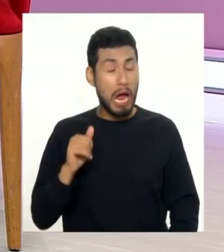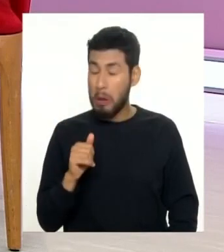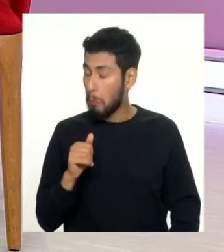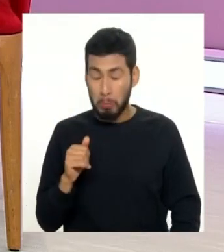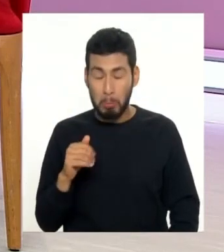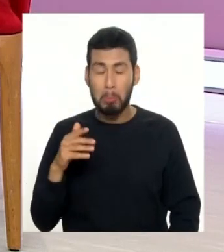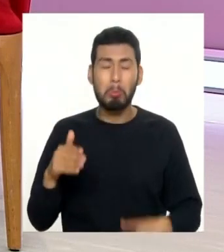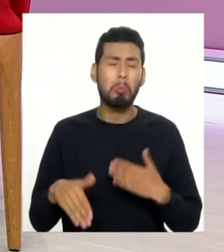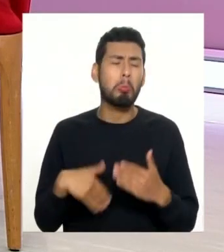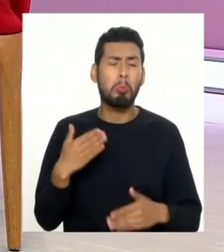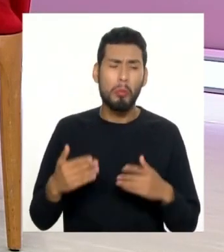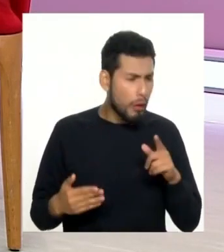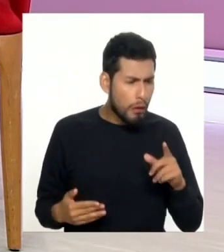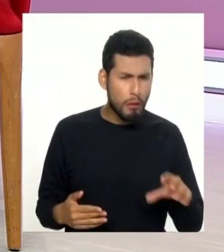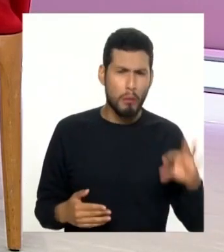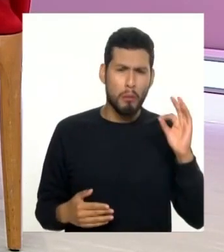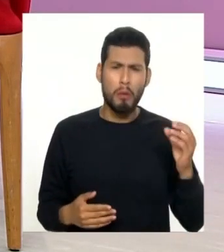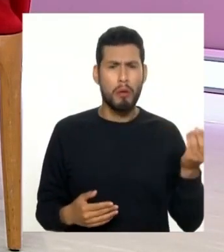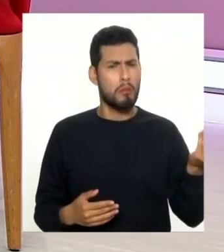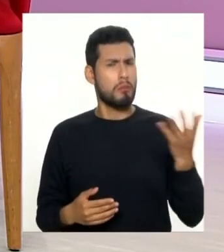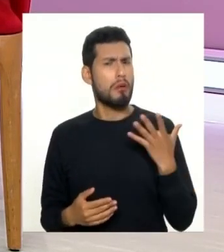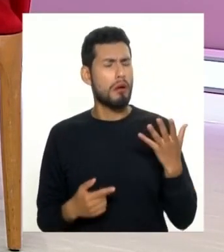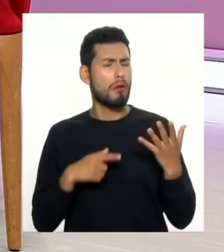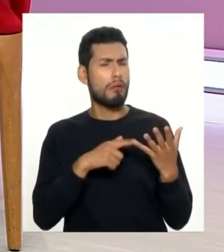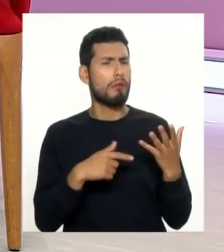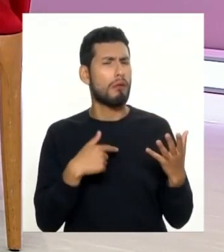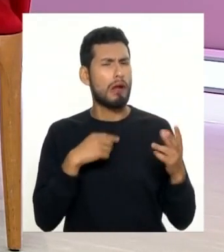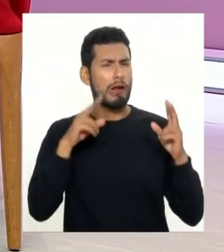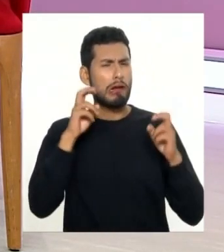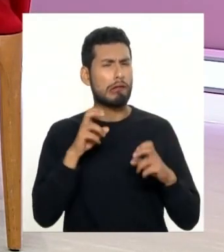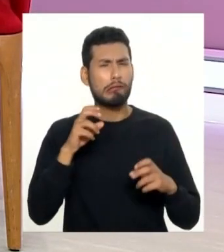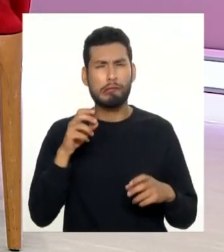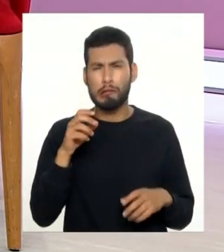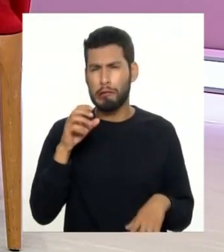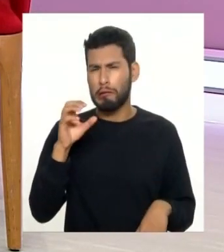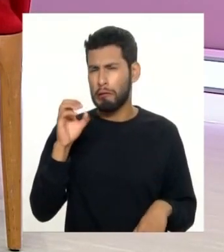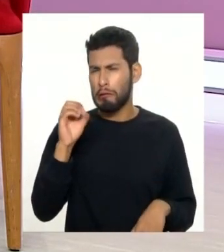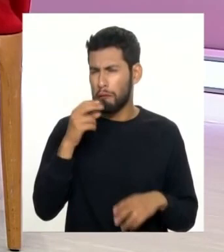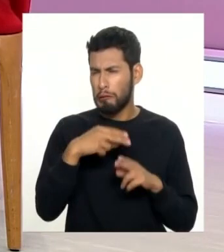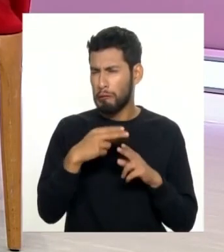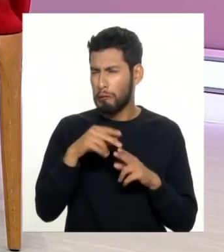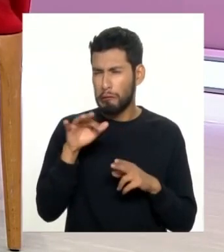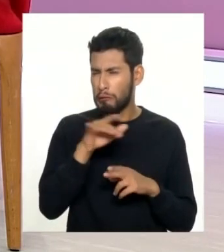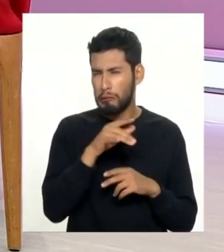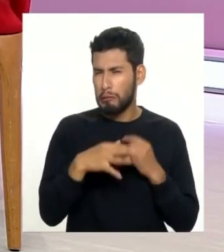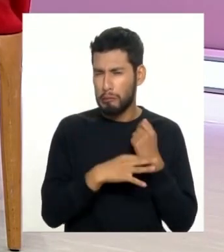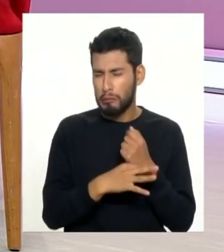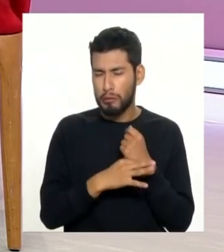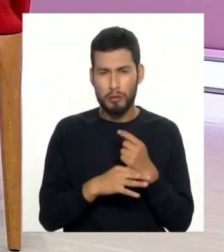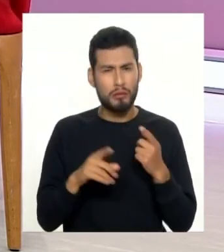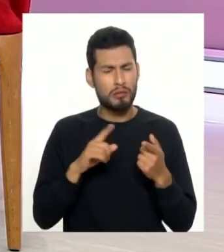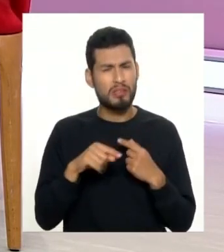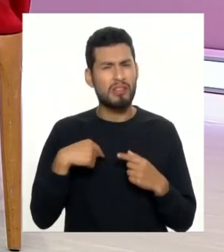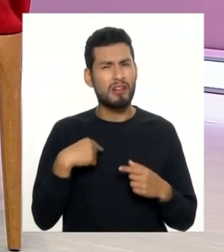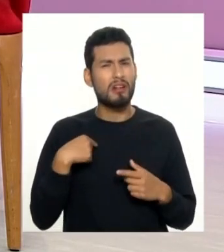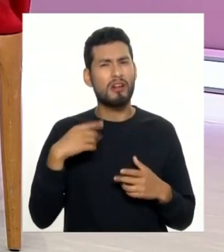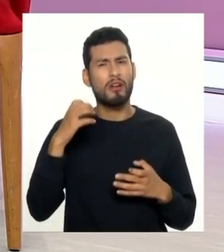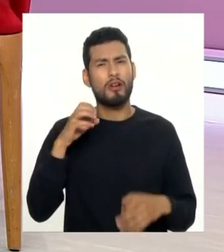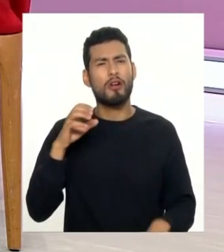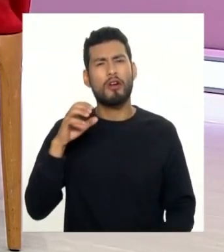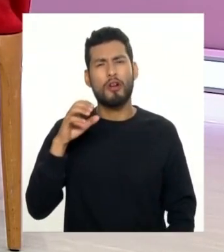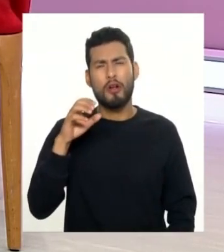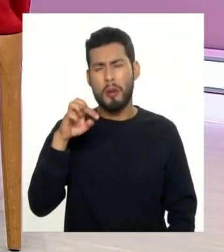otros especialistas y me dijeron que tenía picos de loro. No recuerdo el nombre médico que me dijeron, pero en conclusión me dijo, tienes picos de